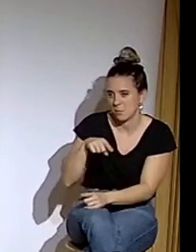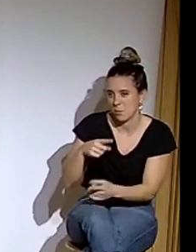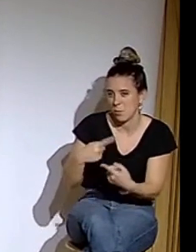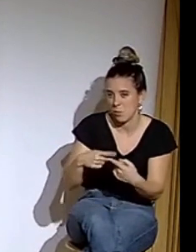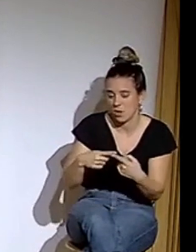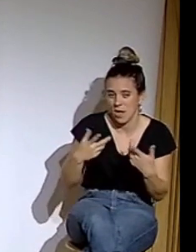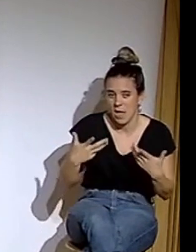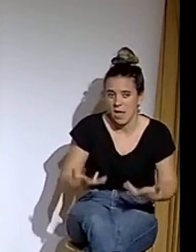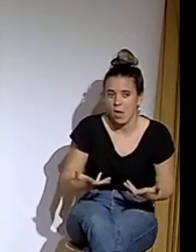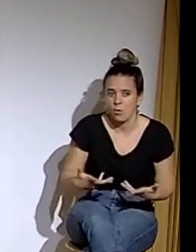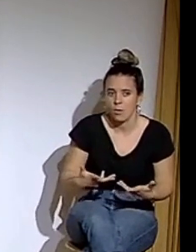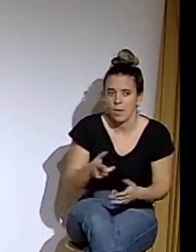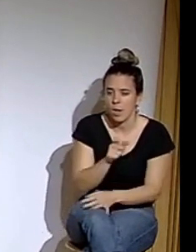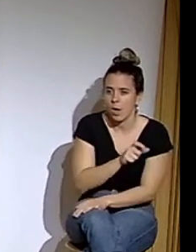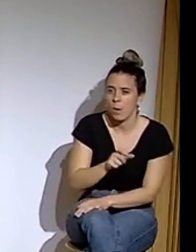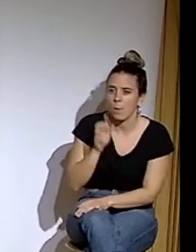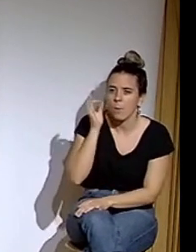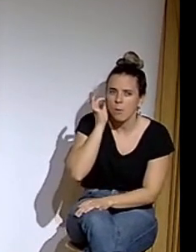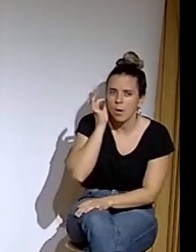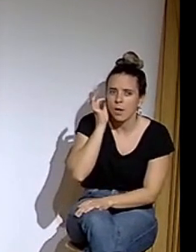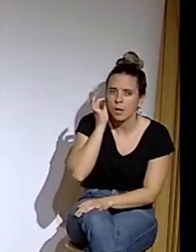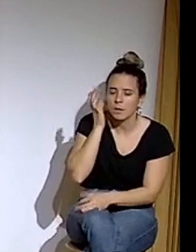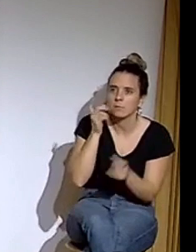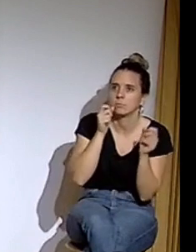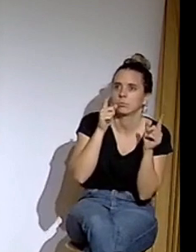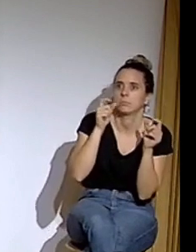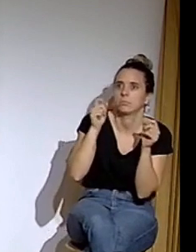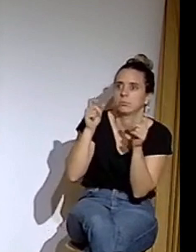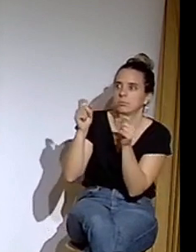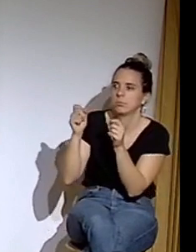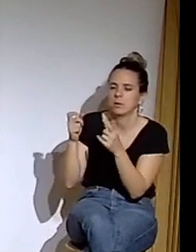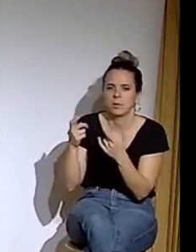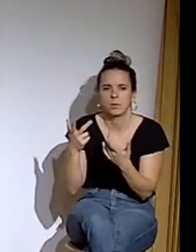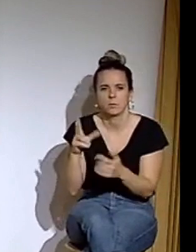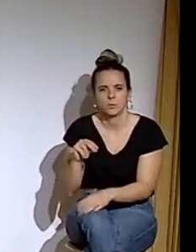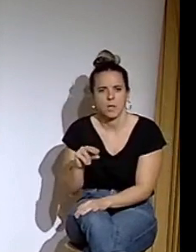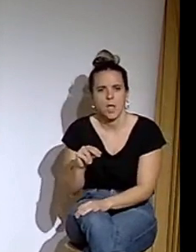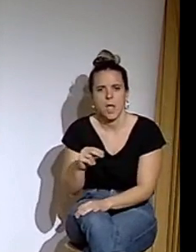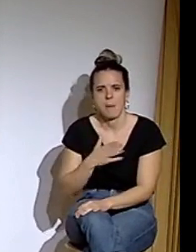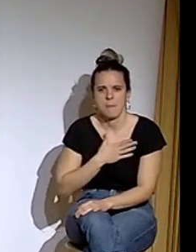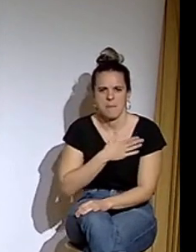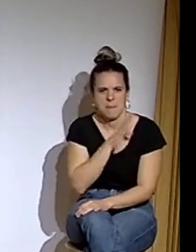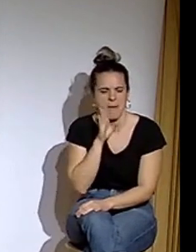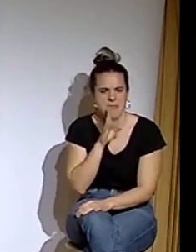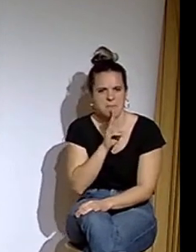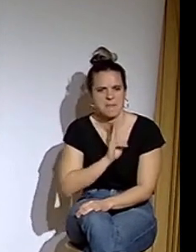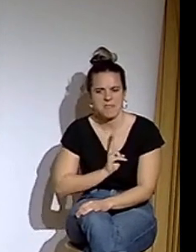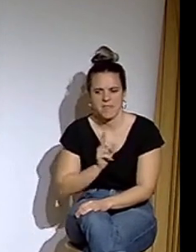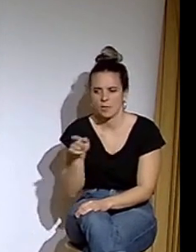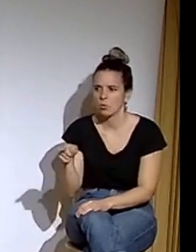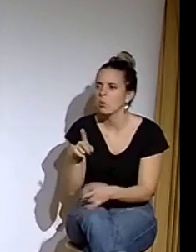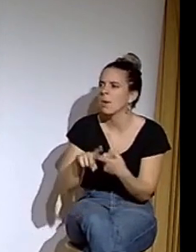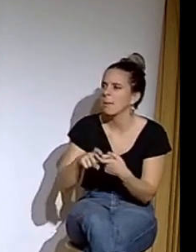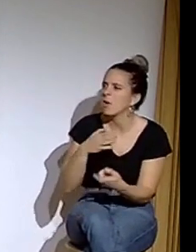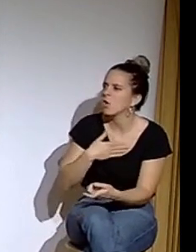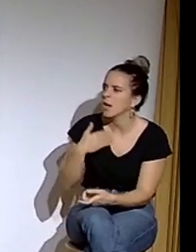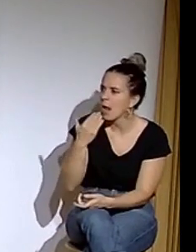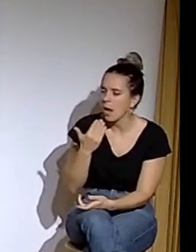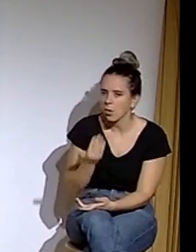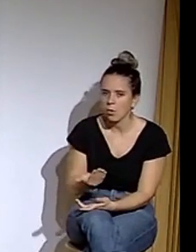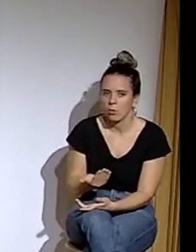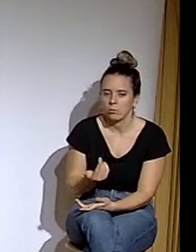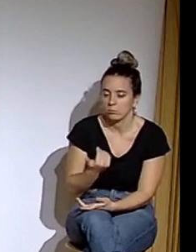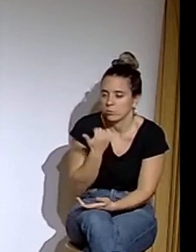estamos ahora las mujeres van cayendo hostias Es que a mí de repente mi madre me decía tu hermano que era algo no sé